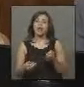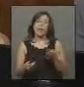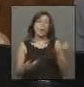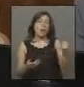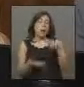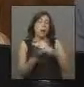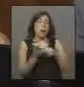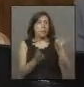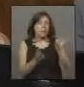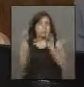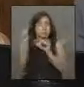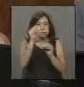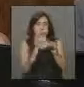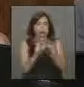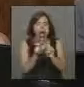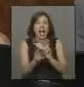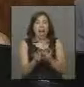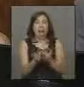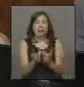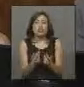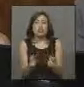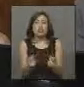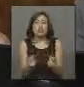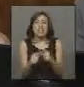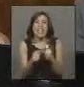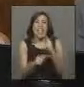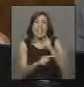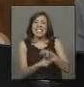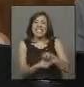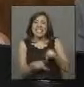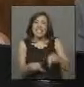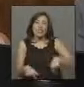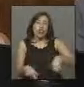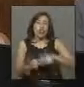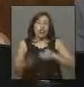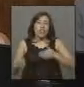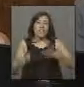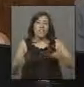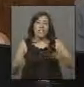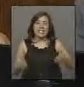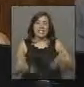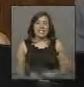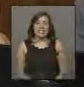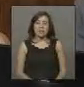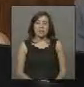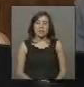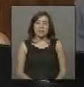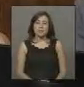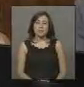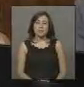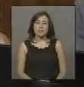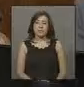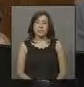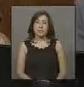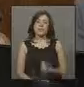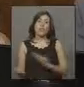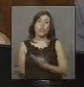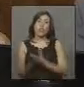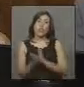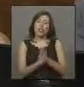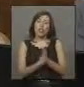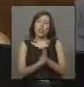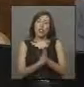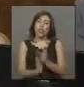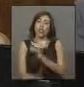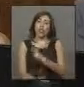problemas y adapten soluciones de seguridad que exigen hoy día los vecinos mayor cada vez más fuerte, invito a todos los colegas a